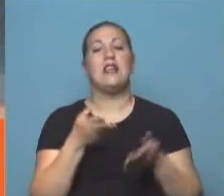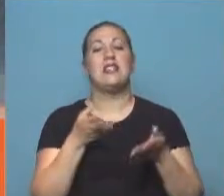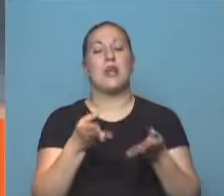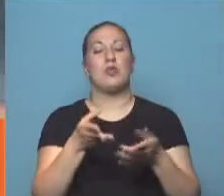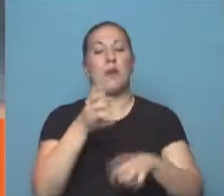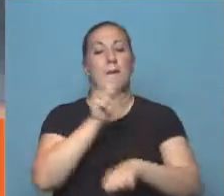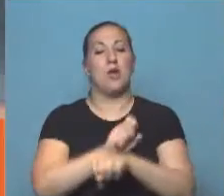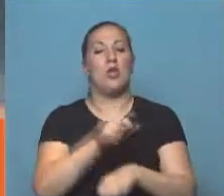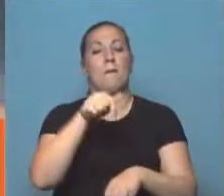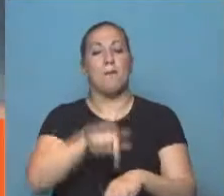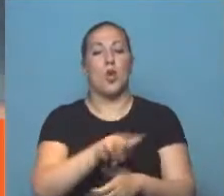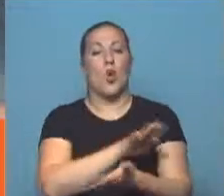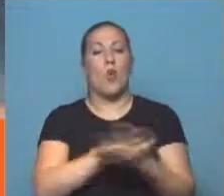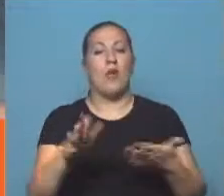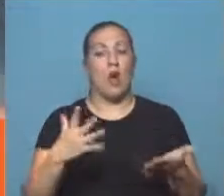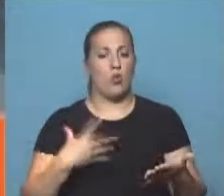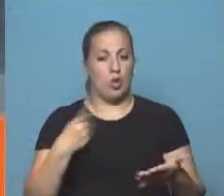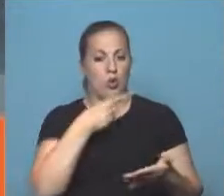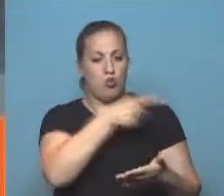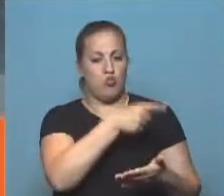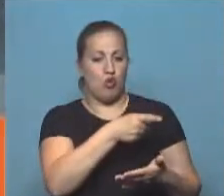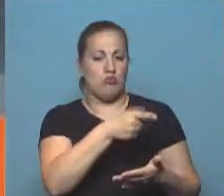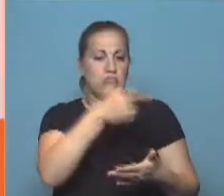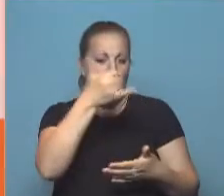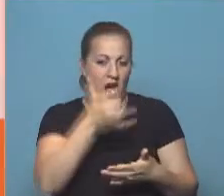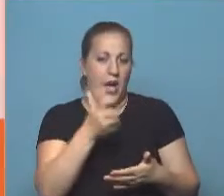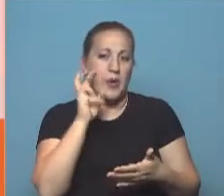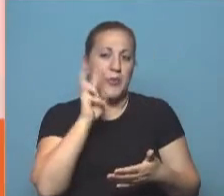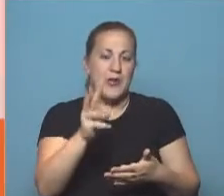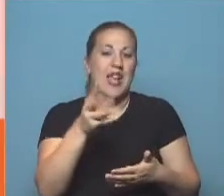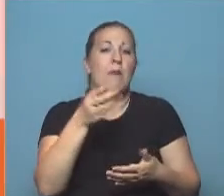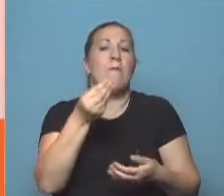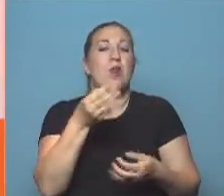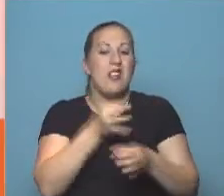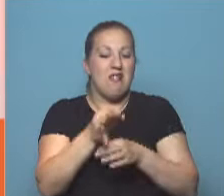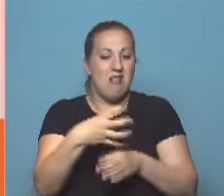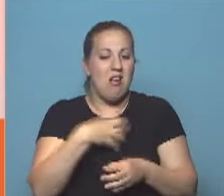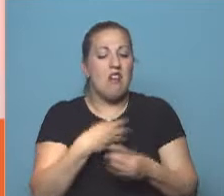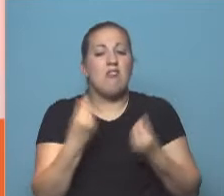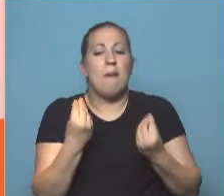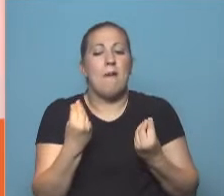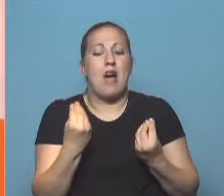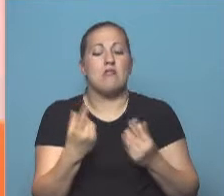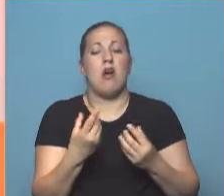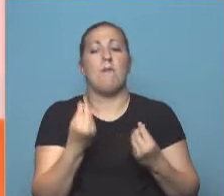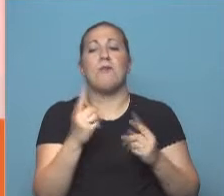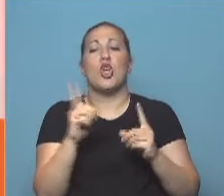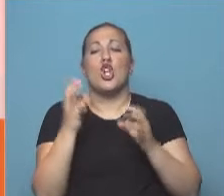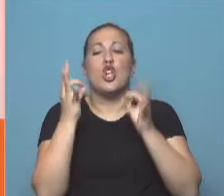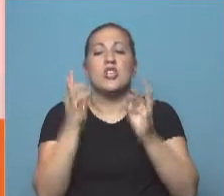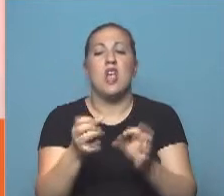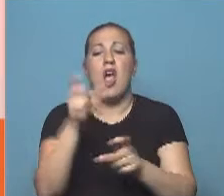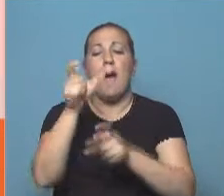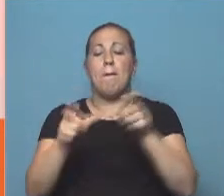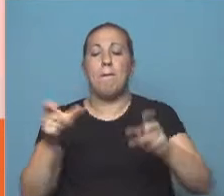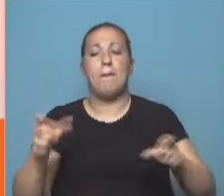ahora porque se ponen nuevas autoridades. Vos lo vivís de cerca, dando clases. ¿Qué pasa allí? ¿Por qué no llegan a las personas que están